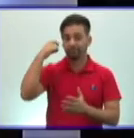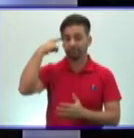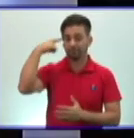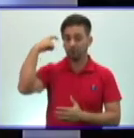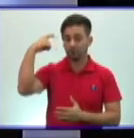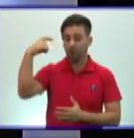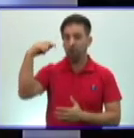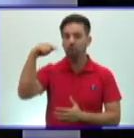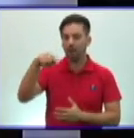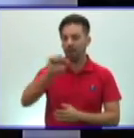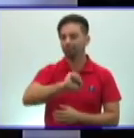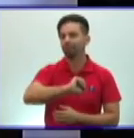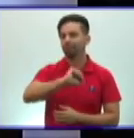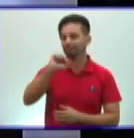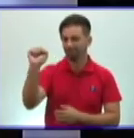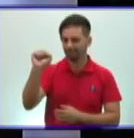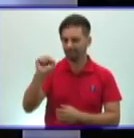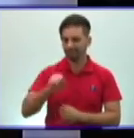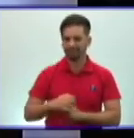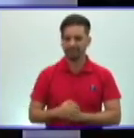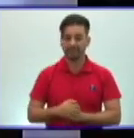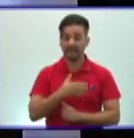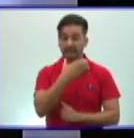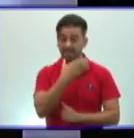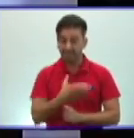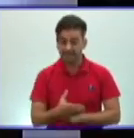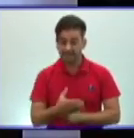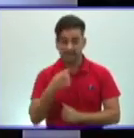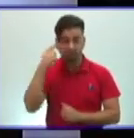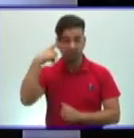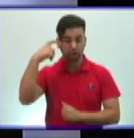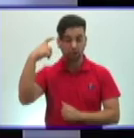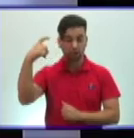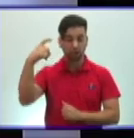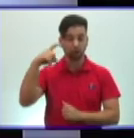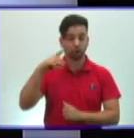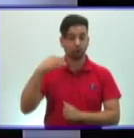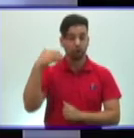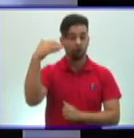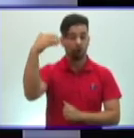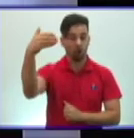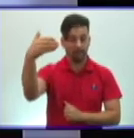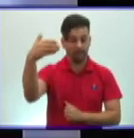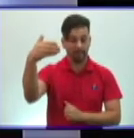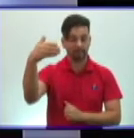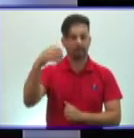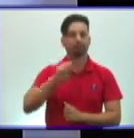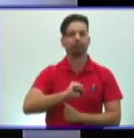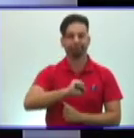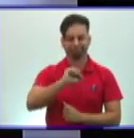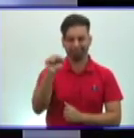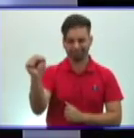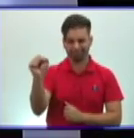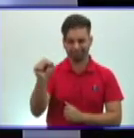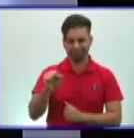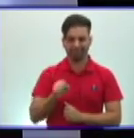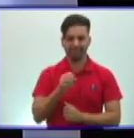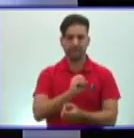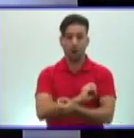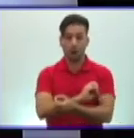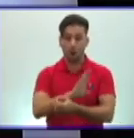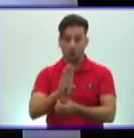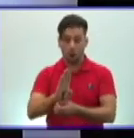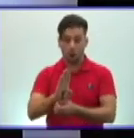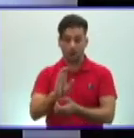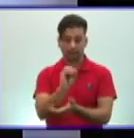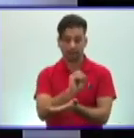el caso de Fidel son utopías realizables que se convierten en obras de creaciones de toda la sociedad y